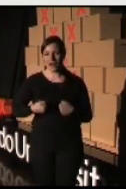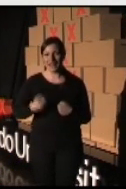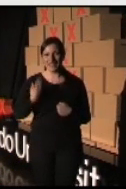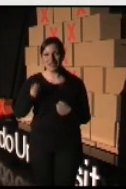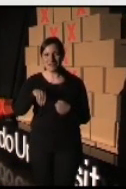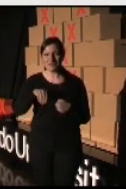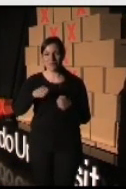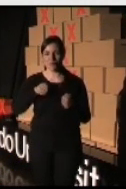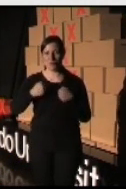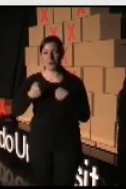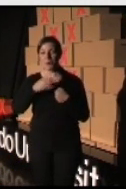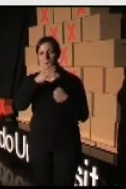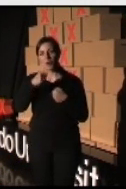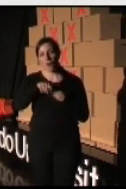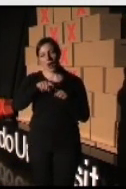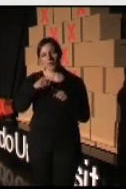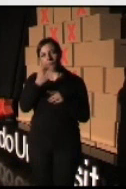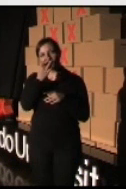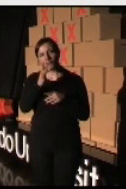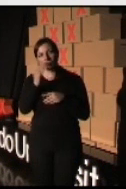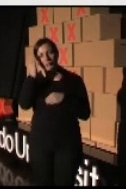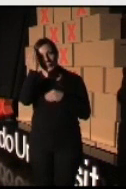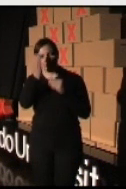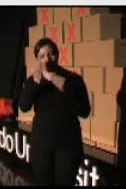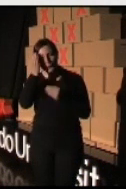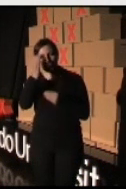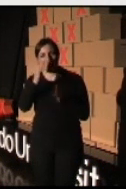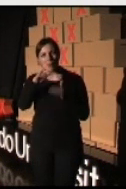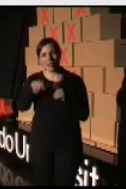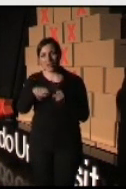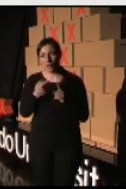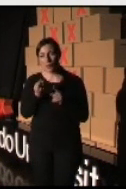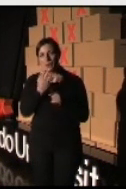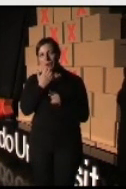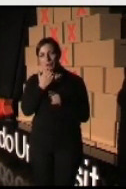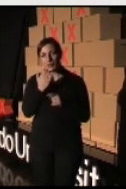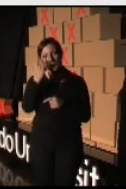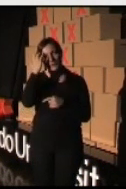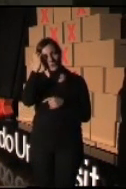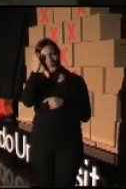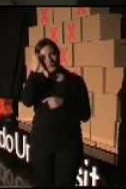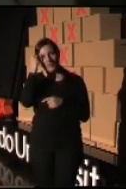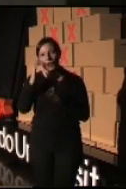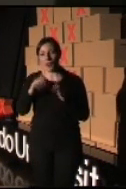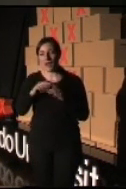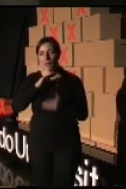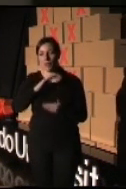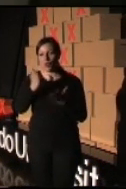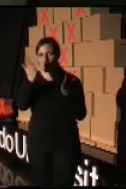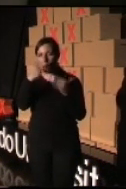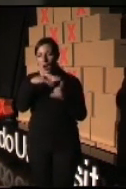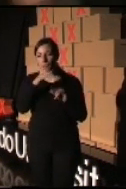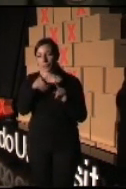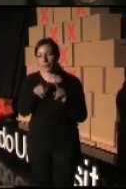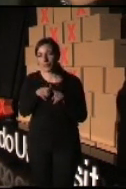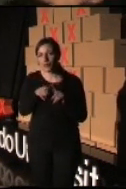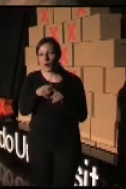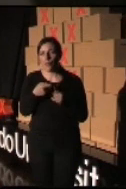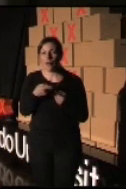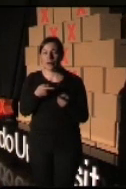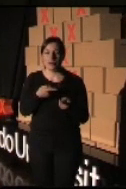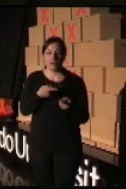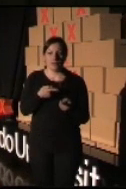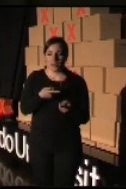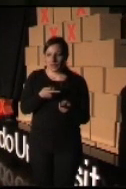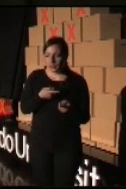parezca que tengan una actitud pensativa, por mucho que se rasquen el coco, no sean capaces de desentrañar, o sea, muy improbable por lo